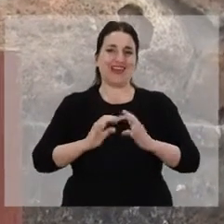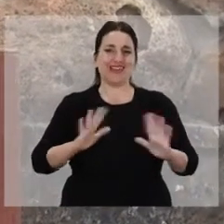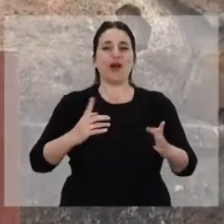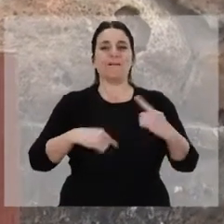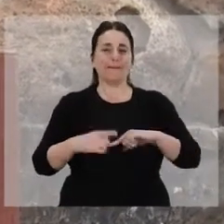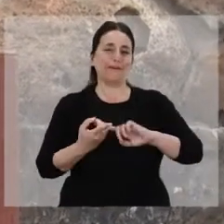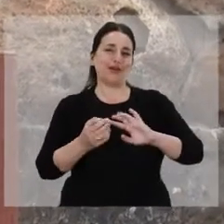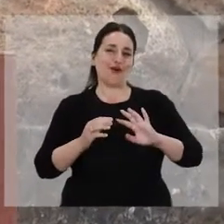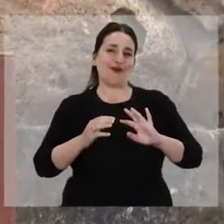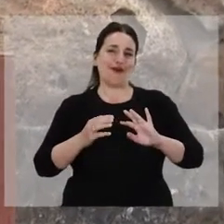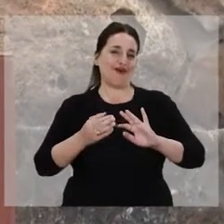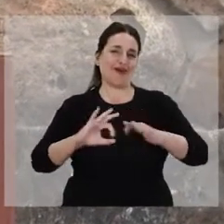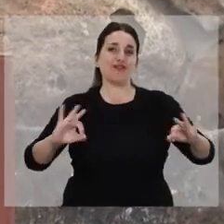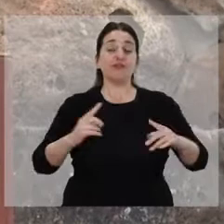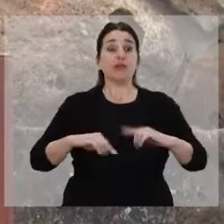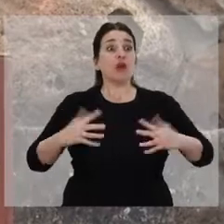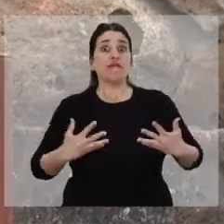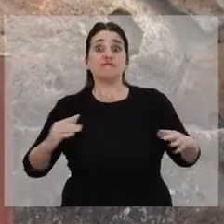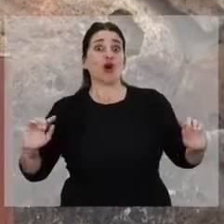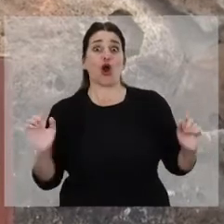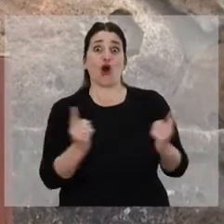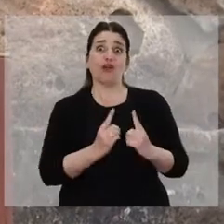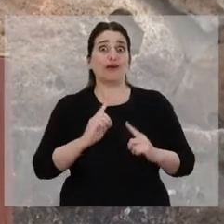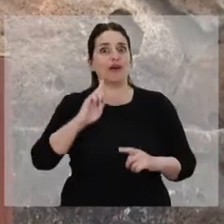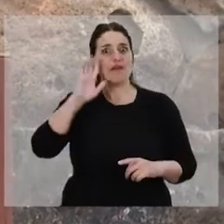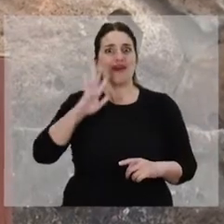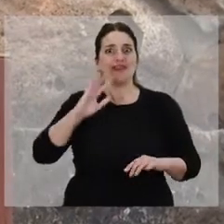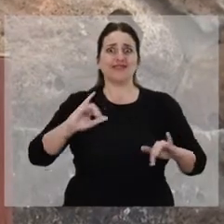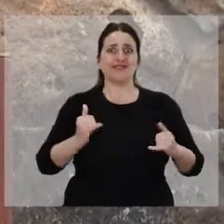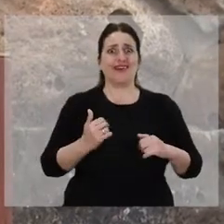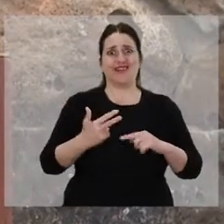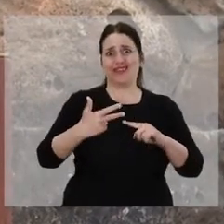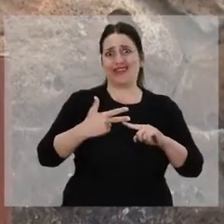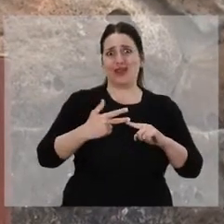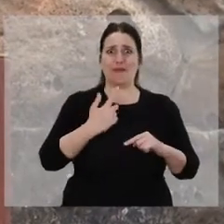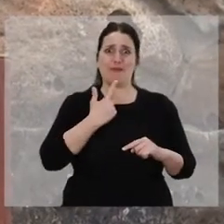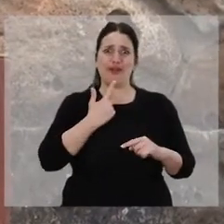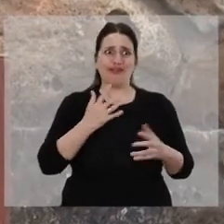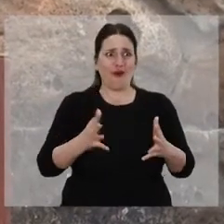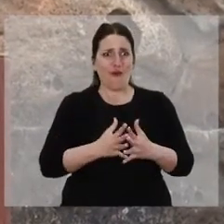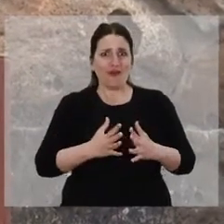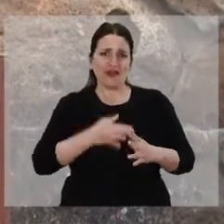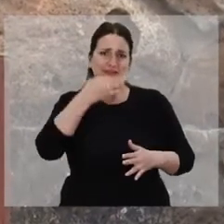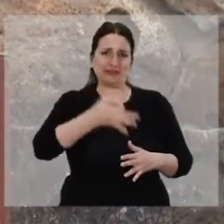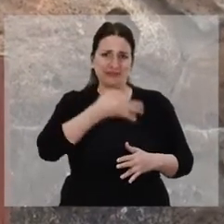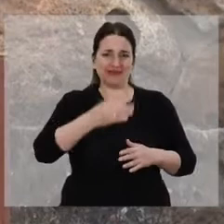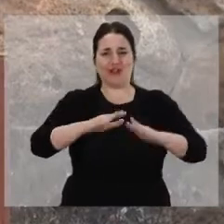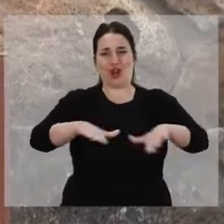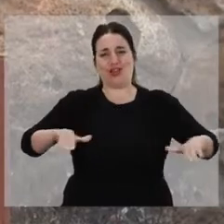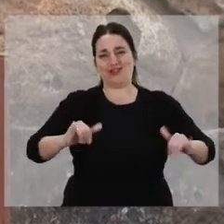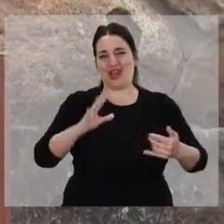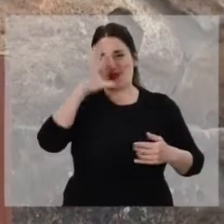Estoy bien. Pero la voy a hacer corta porque me imagino los niños ya escuchar al tercer político juntos, ya